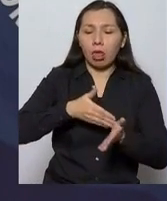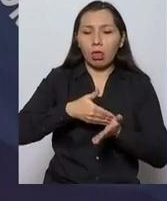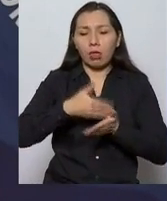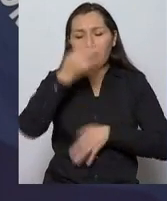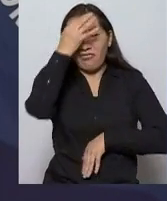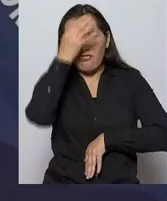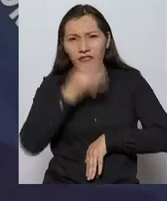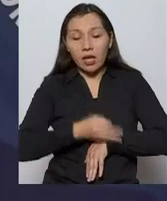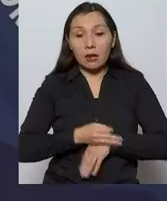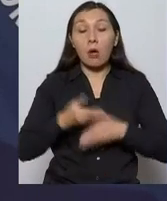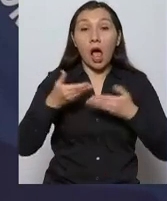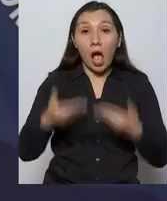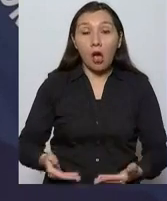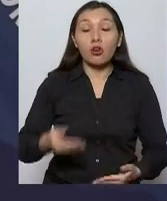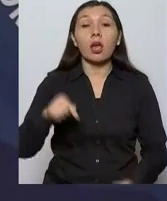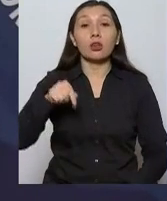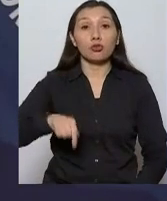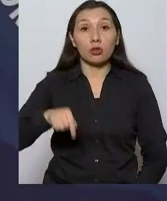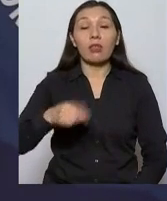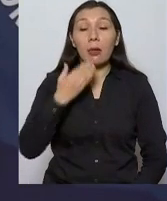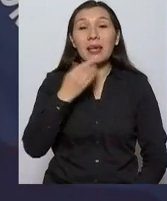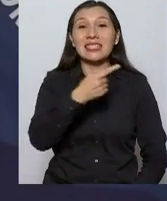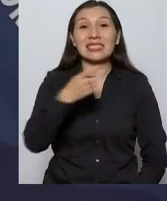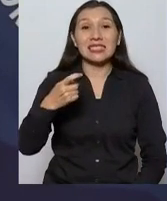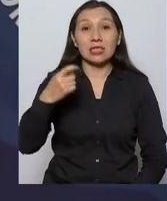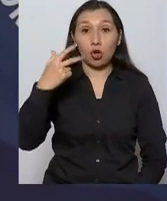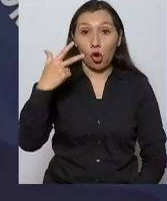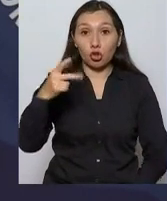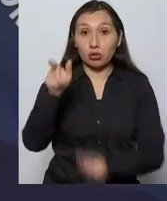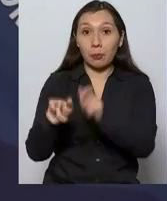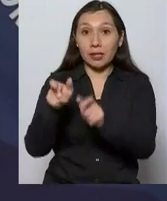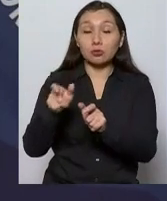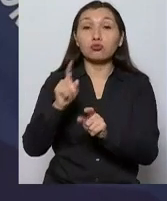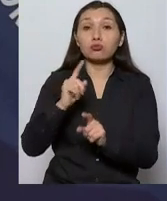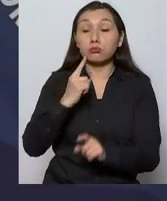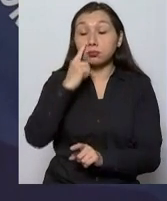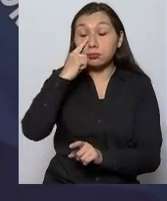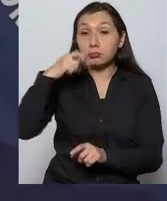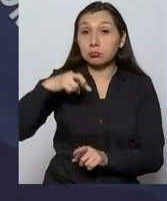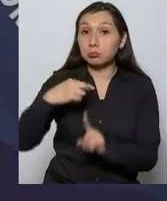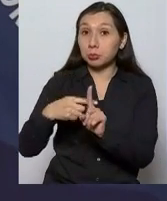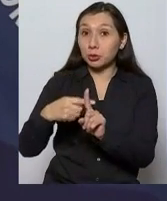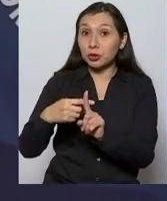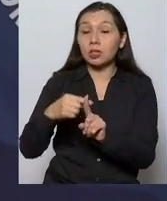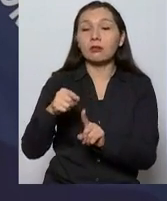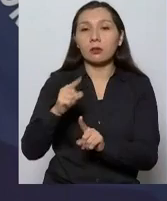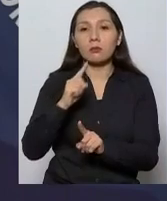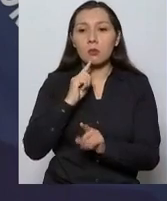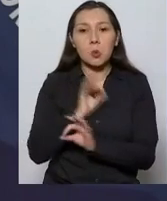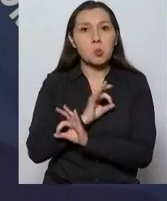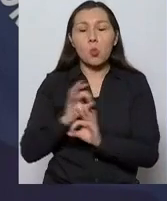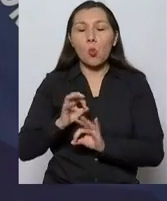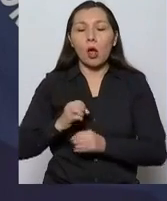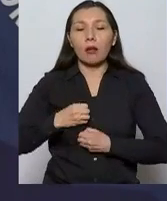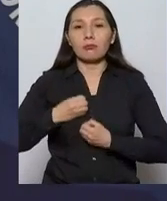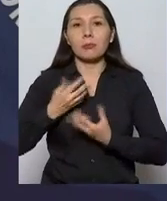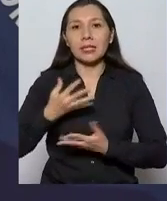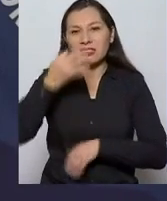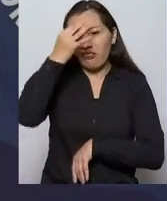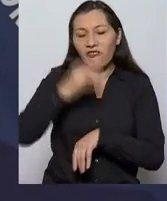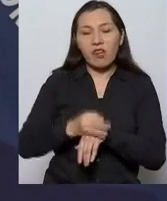en el día de hoy 108 de los nuevos casos con PCR positivo son casos que no tuvieron